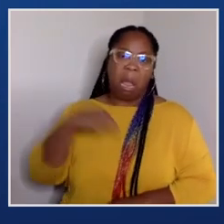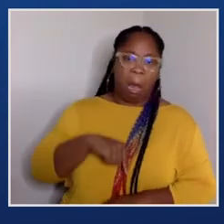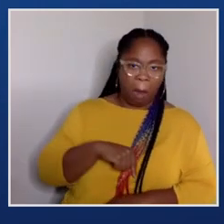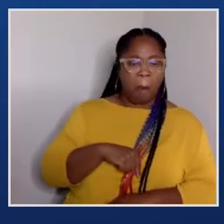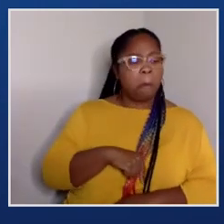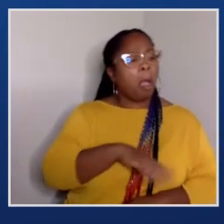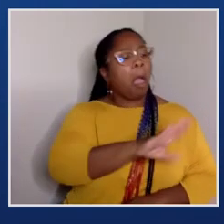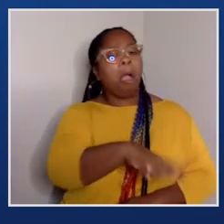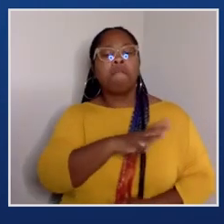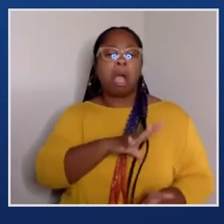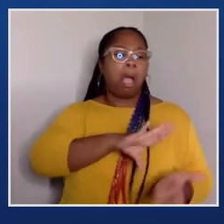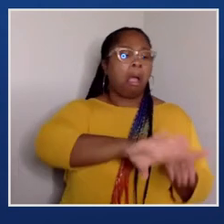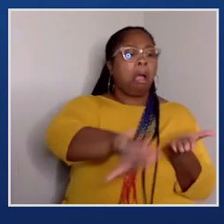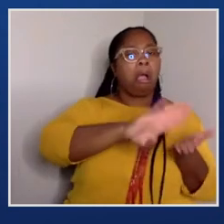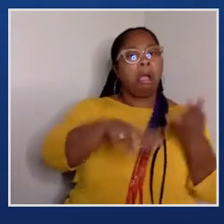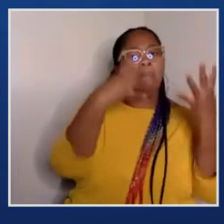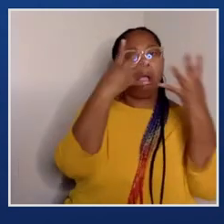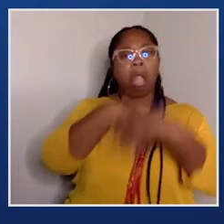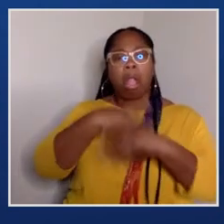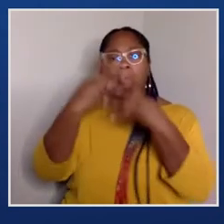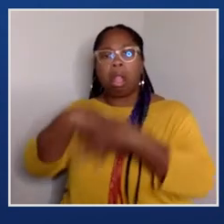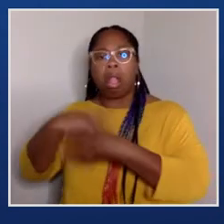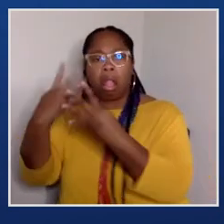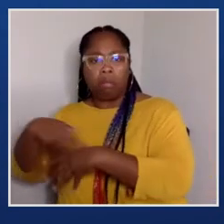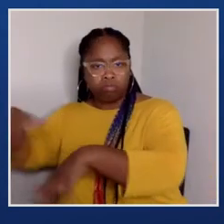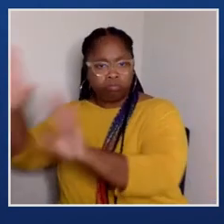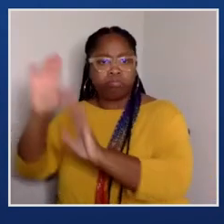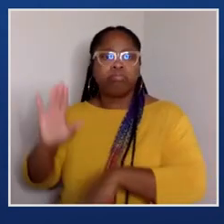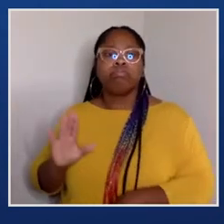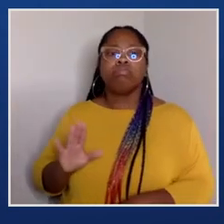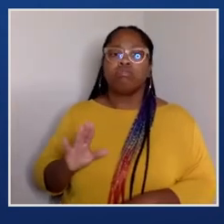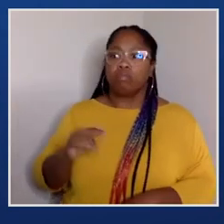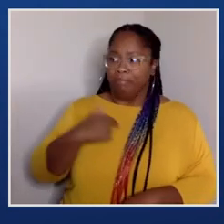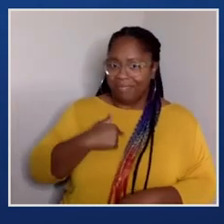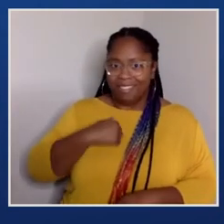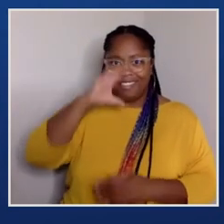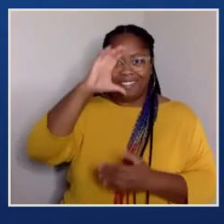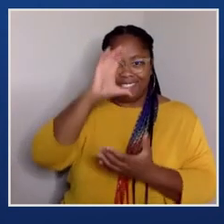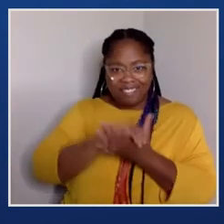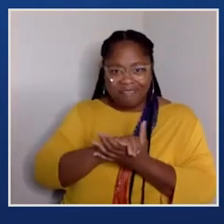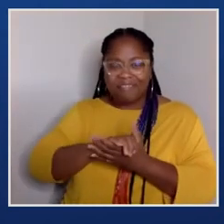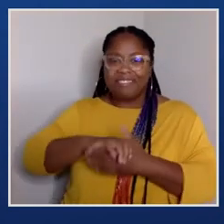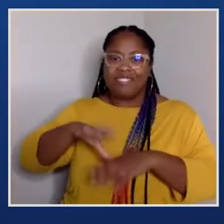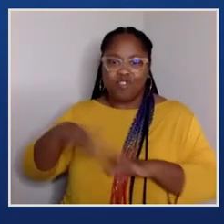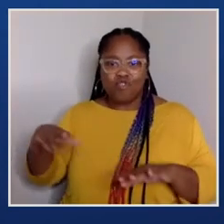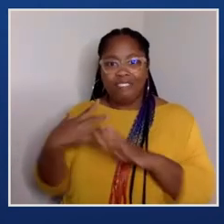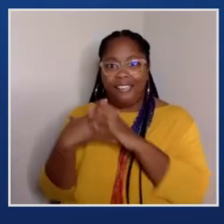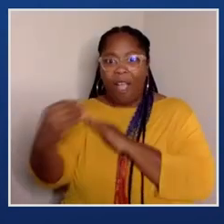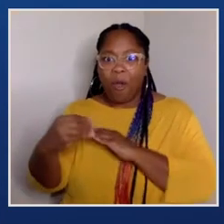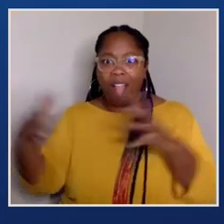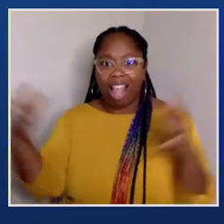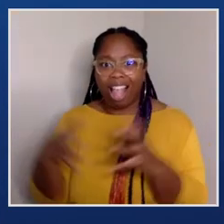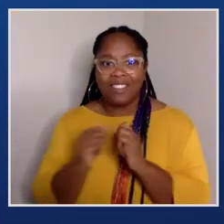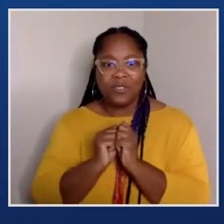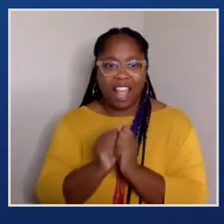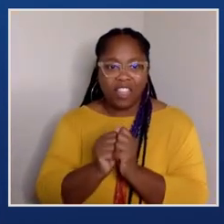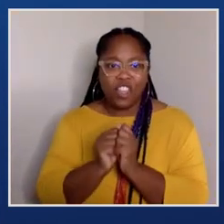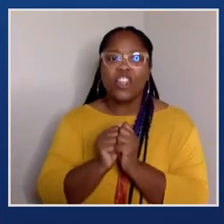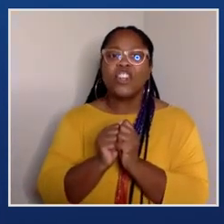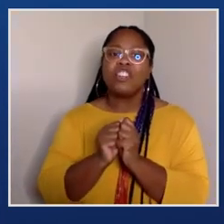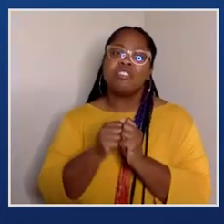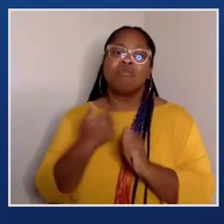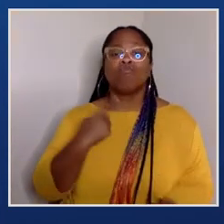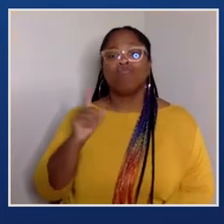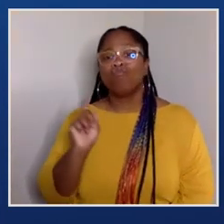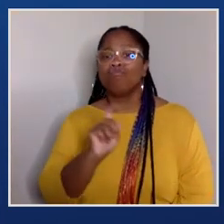que estábamos libres, que estaban mis hijos afuera y mi esposo. Wow. Entonces salí yo y pues